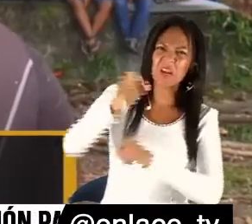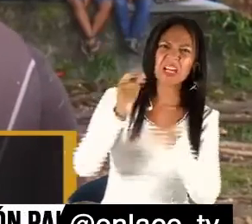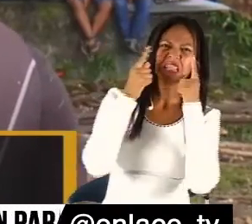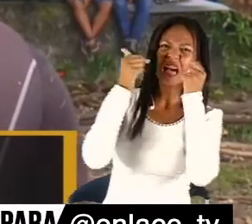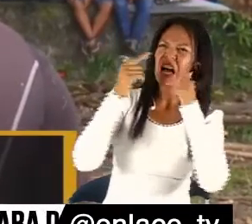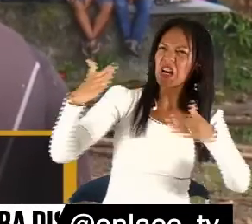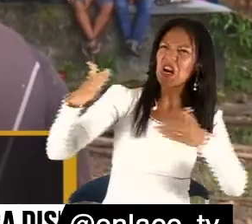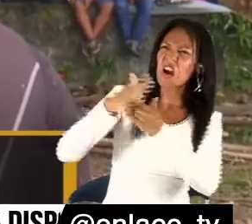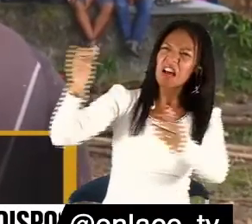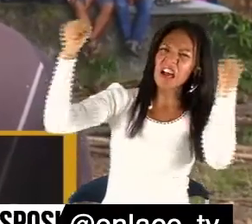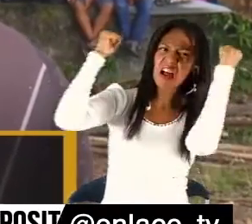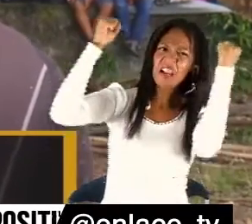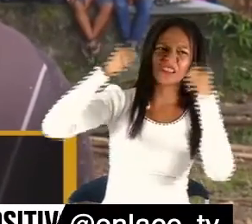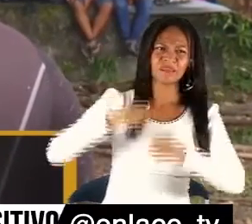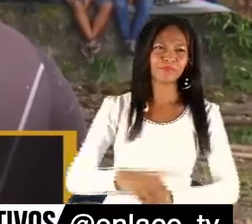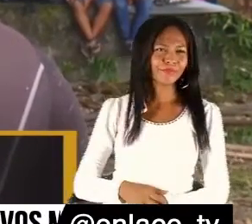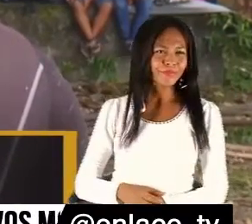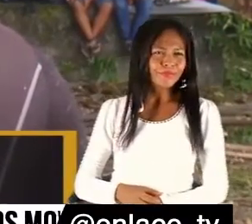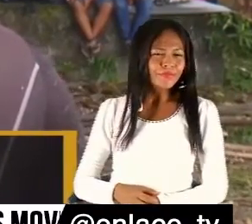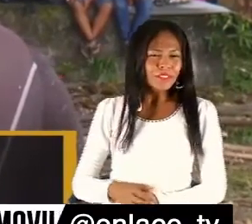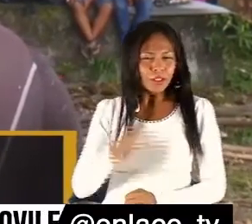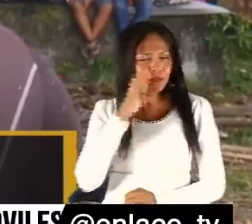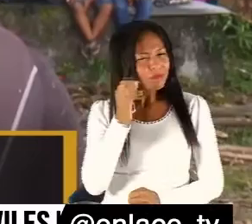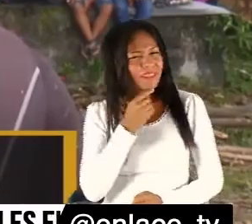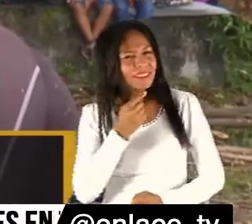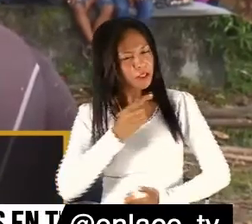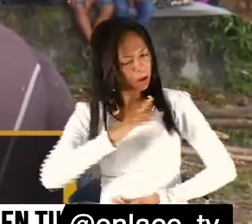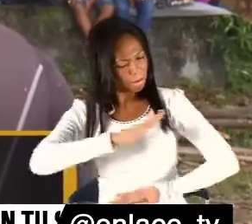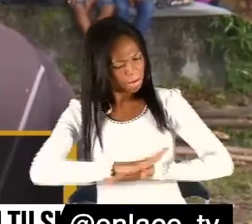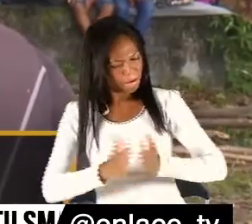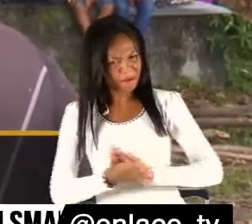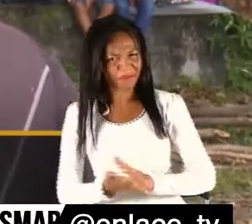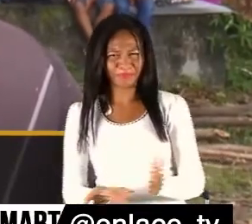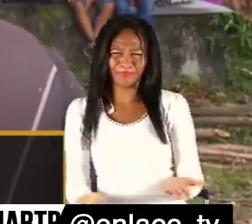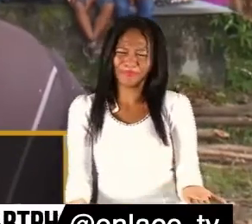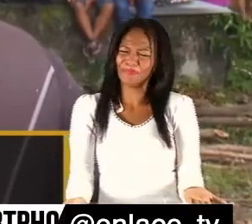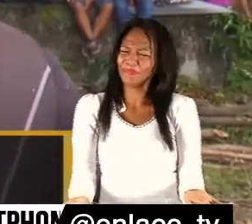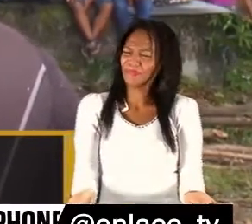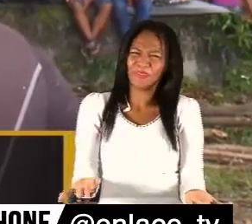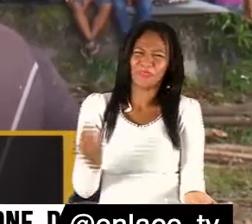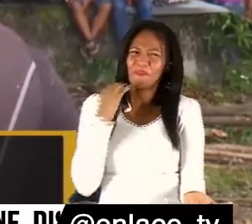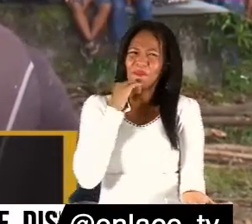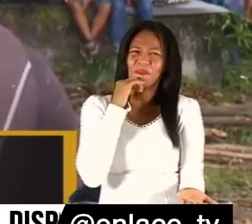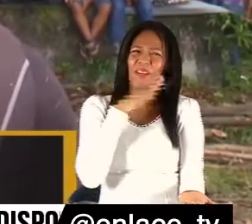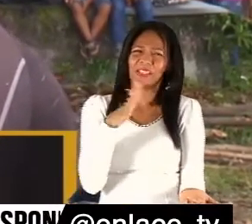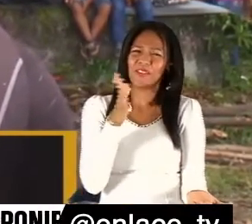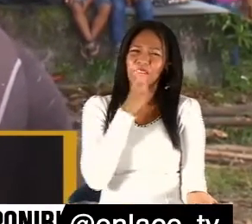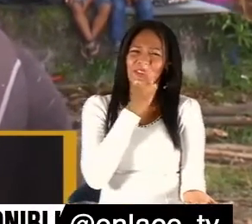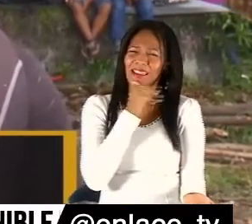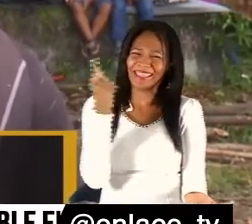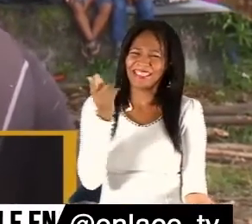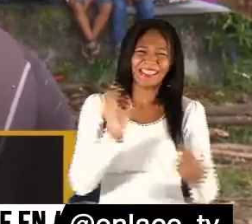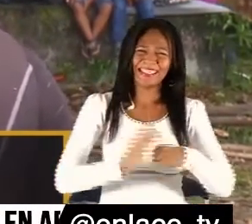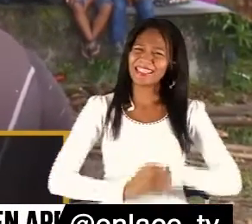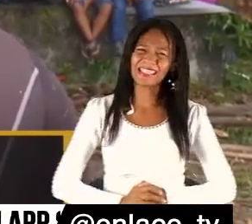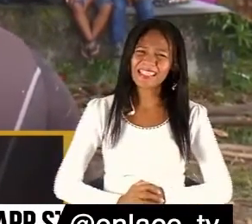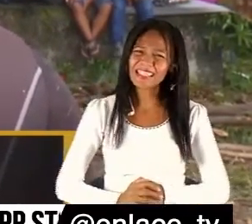viene hablando de paz, es una paz fragmentada y una paz de mentiras, ya que en este momento pues ha